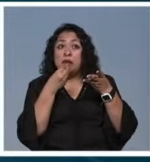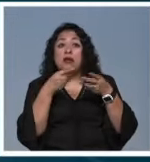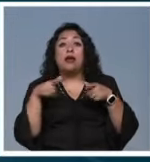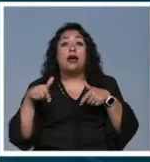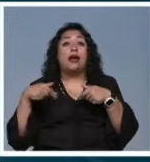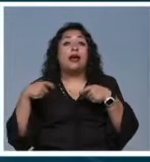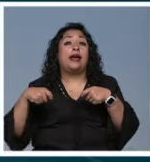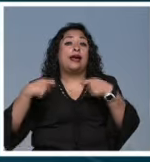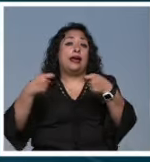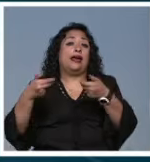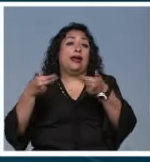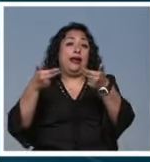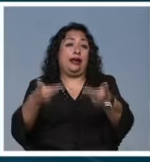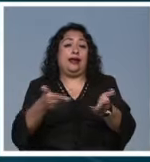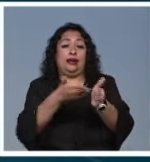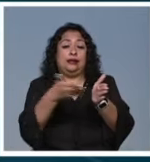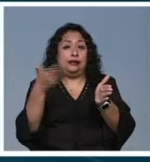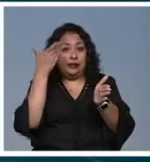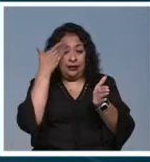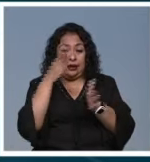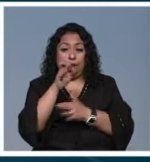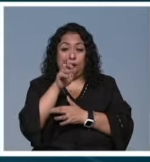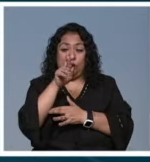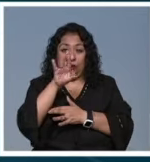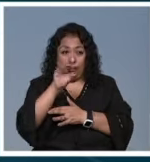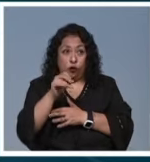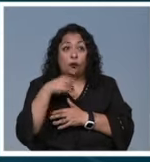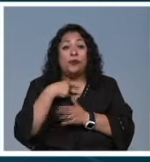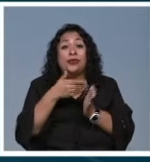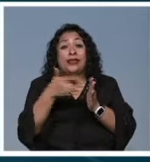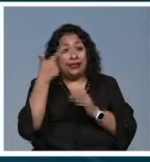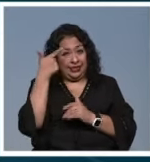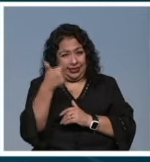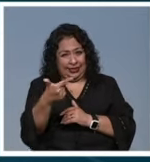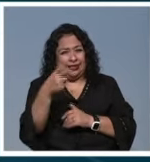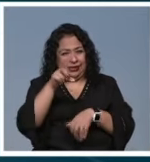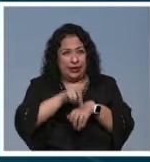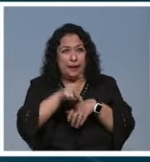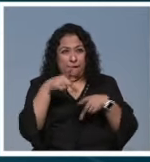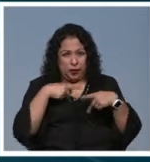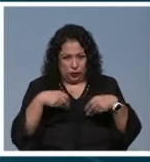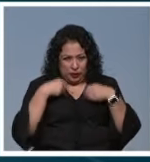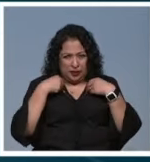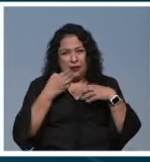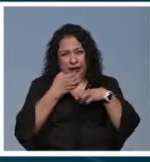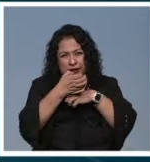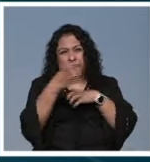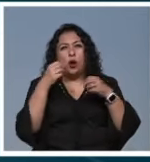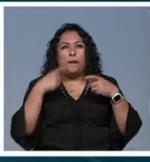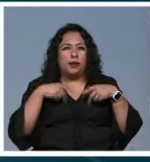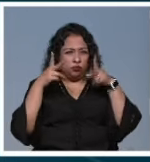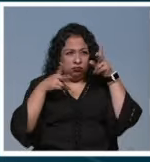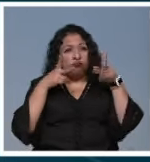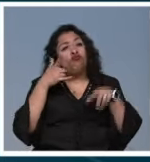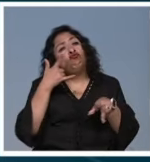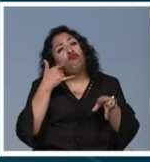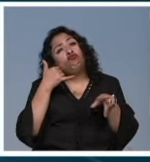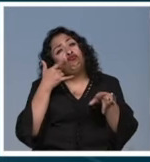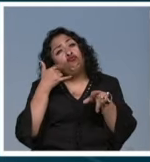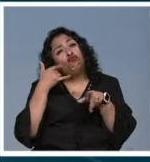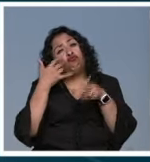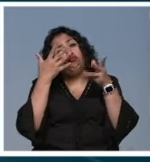heredó el periodo barroco. Durante 7 días, los habitantes de la entidad y sus visitantes podrán disfrutar